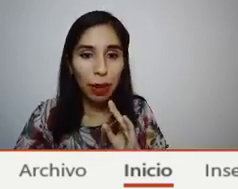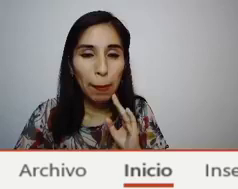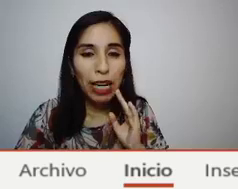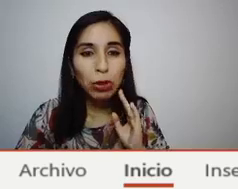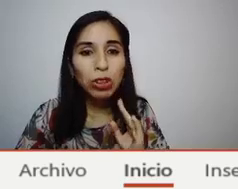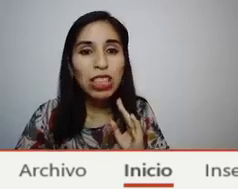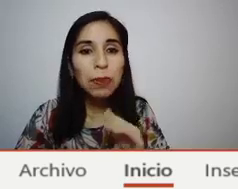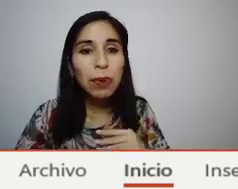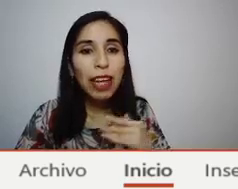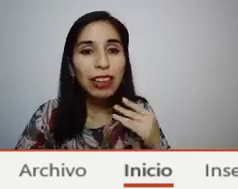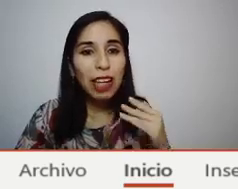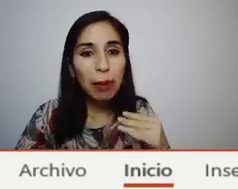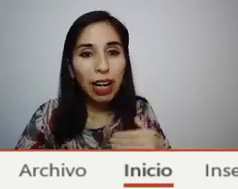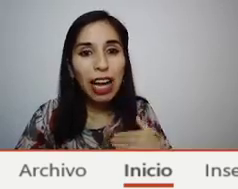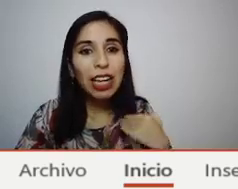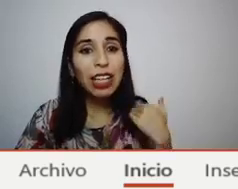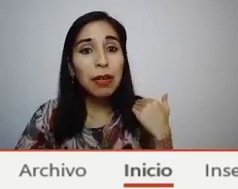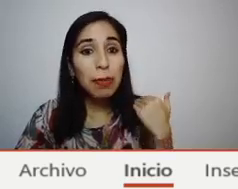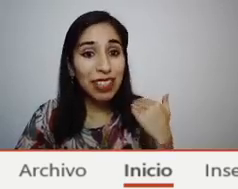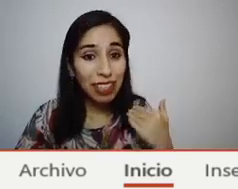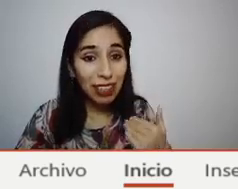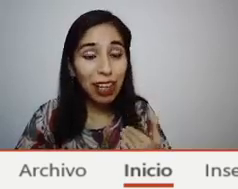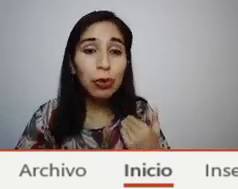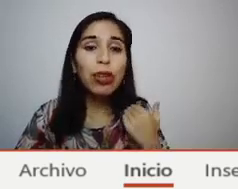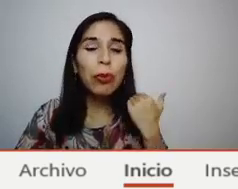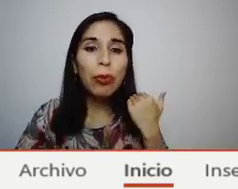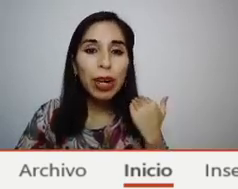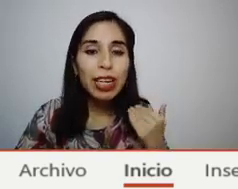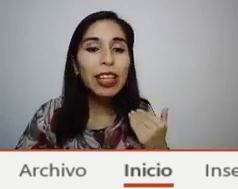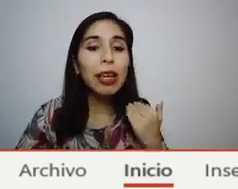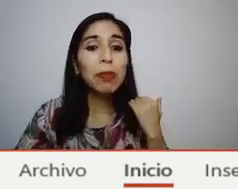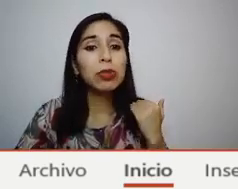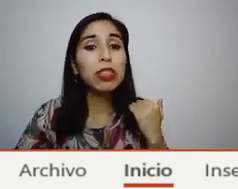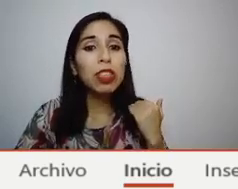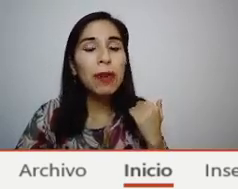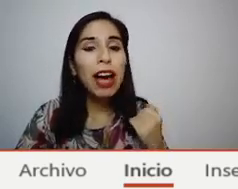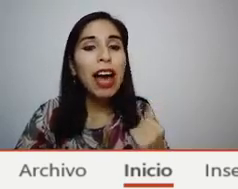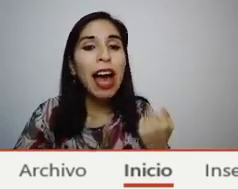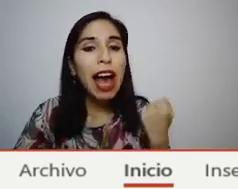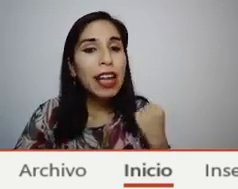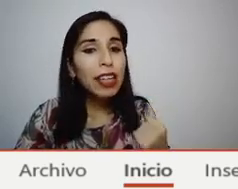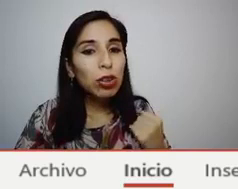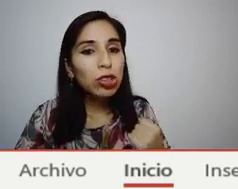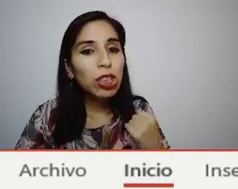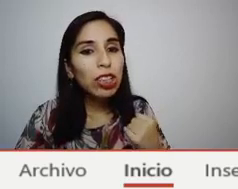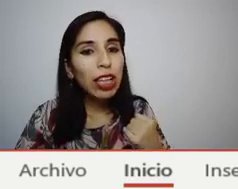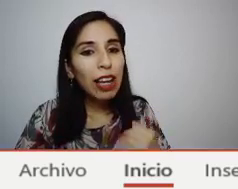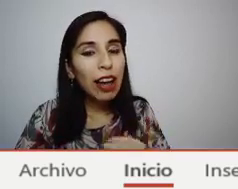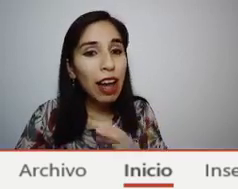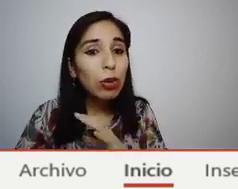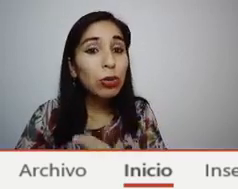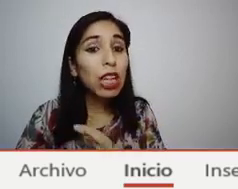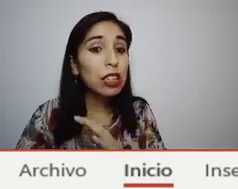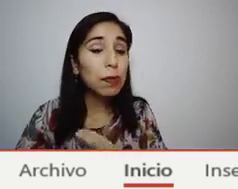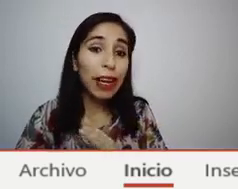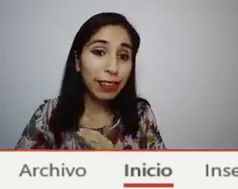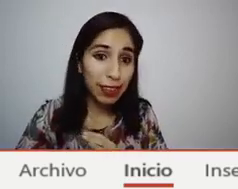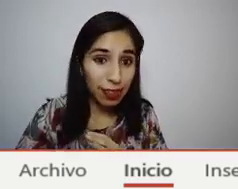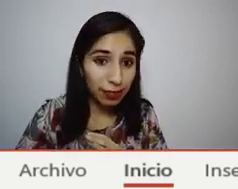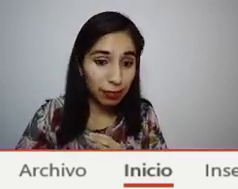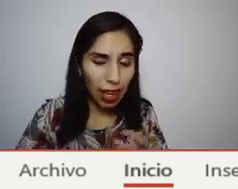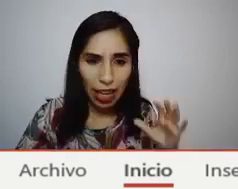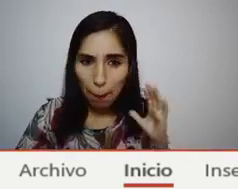para que ustedes puedan trabajar y presentar una buena diapositiva hay que considerar algunas